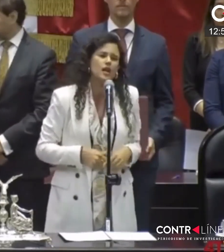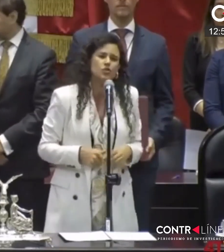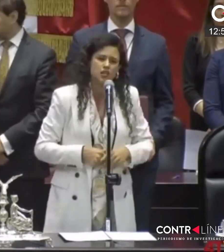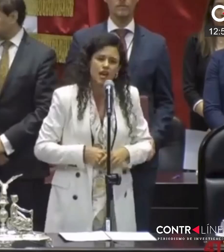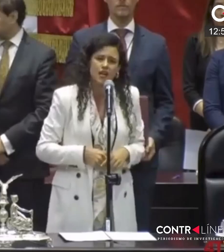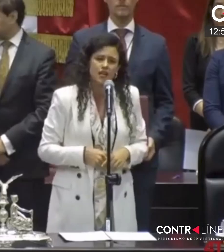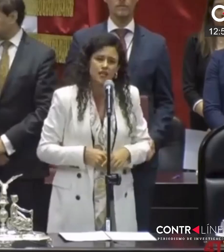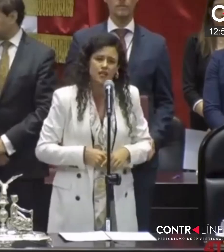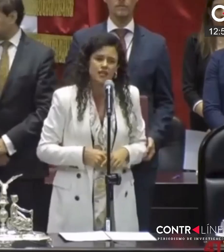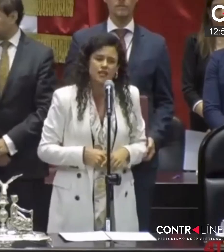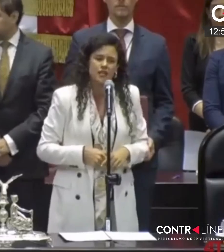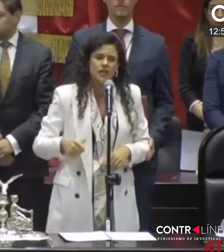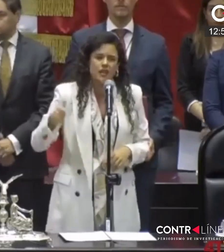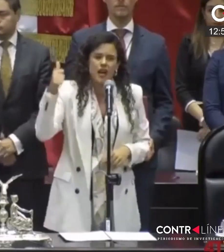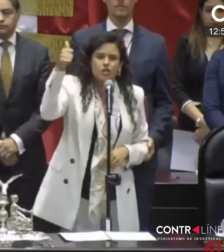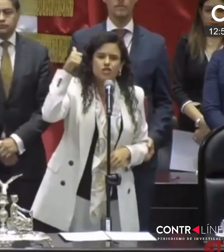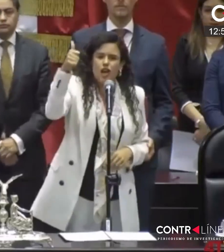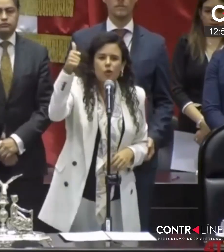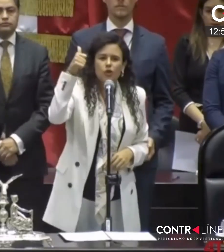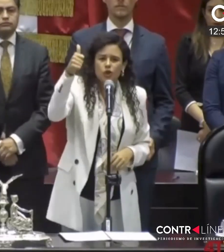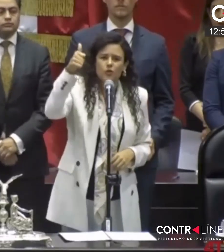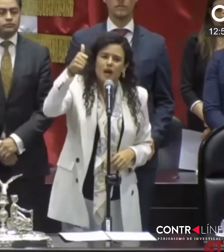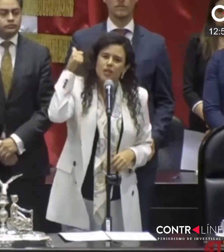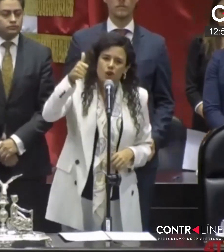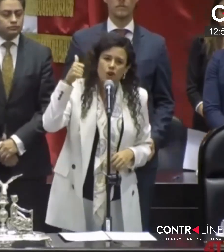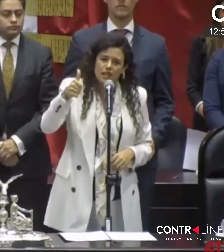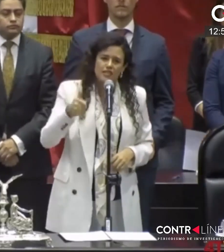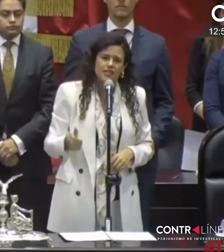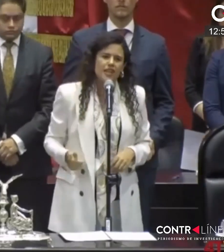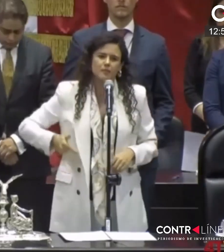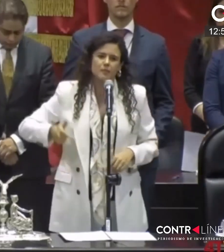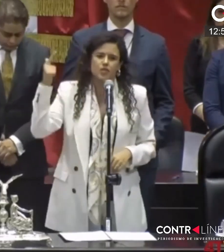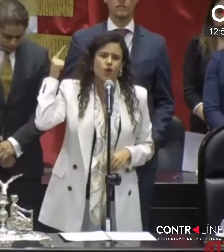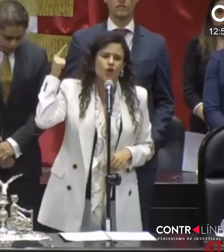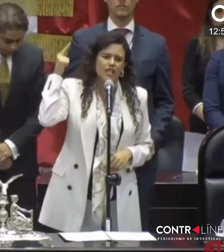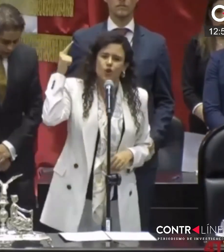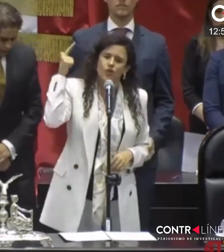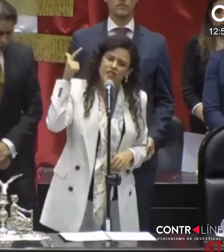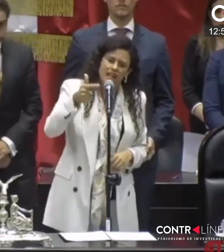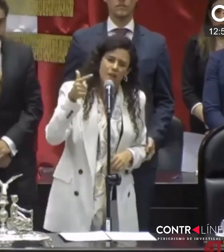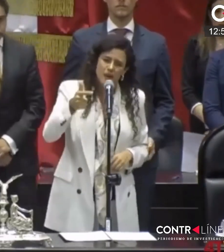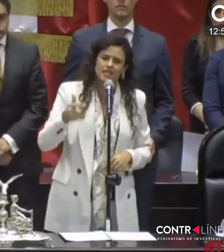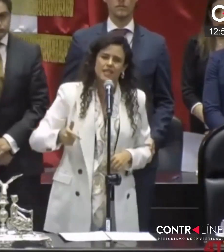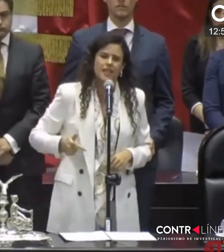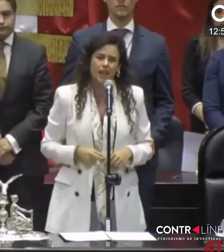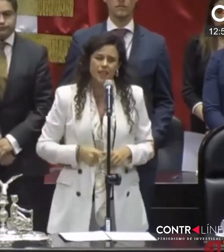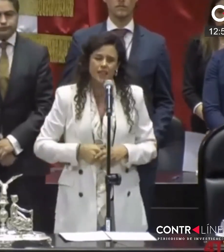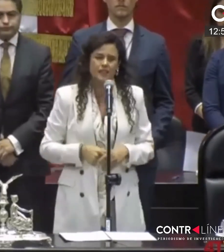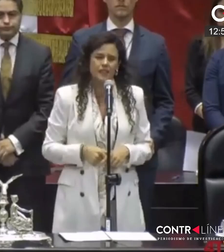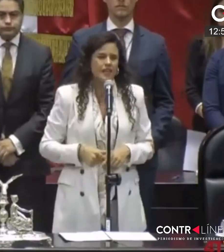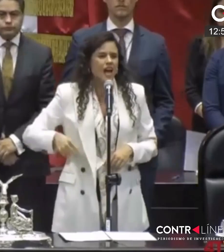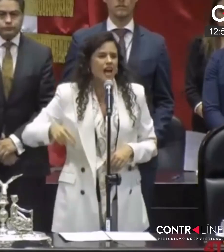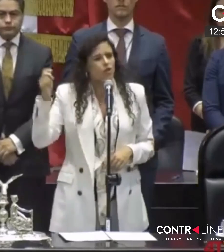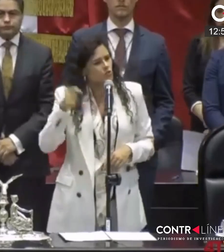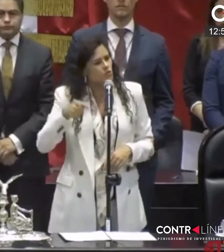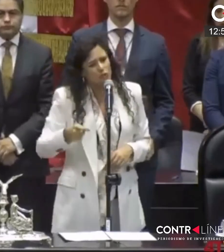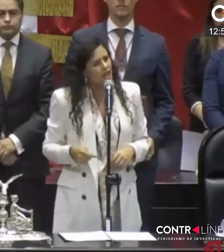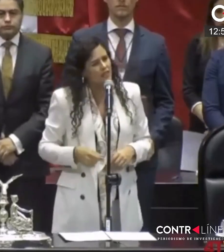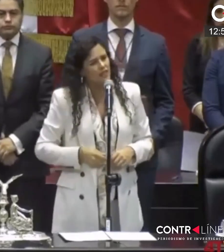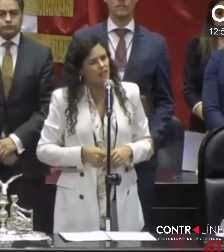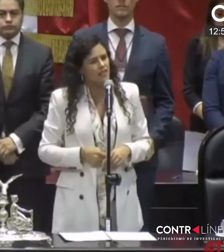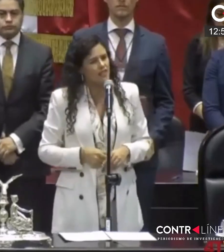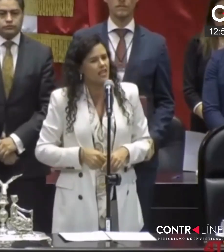a los que menos tienen, a los adultos mayores, a las personas con discapacidad, a